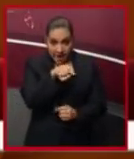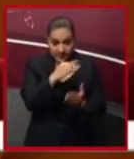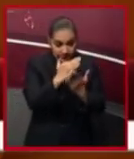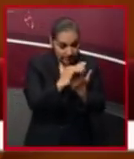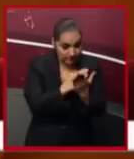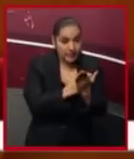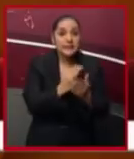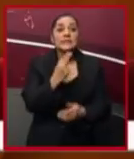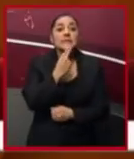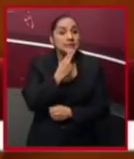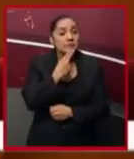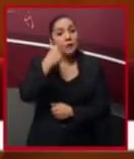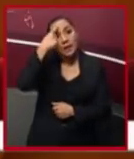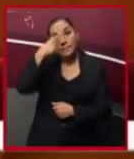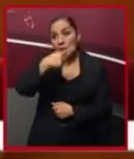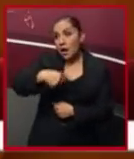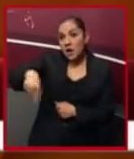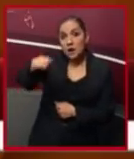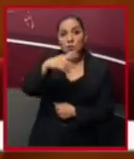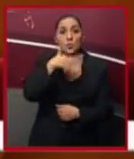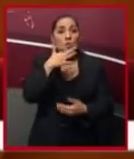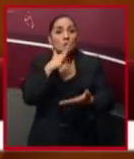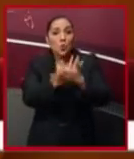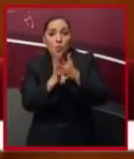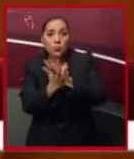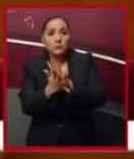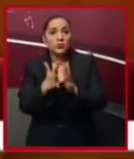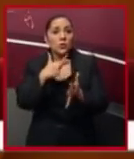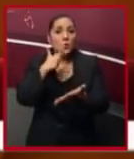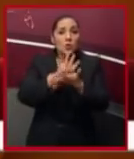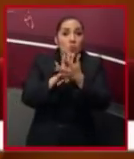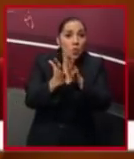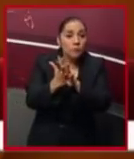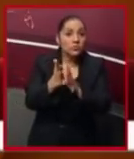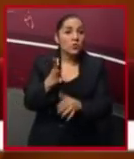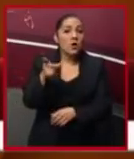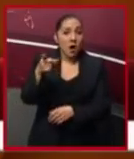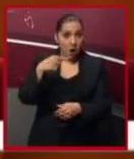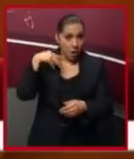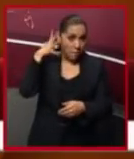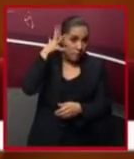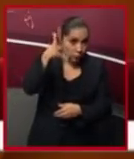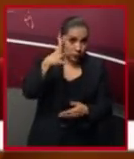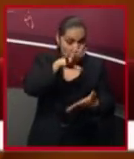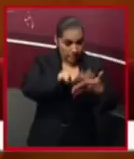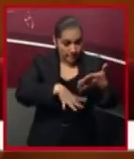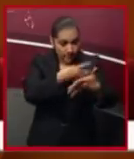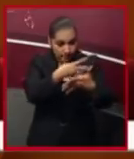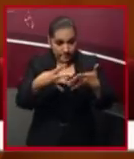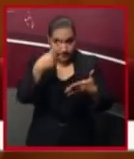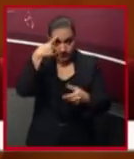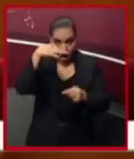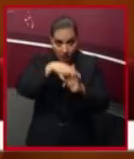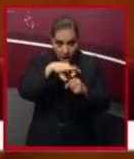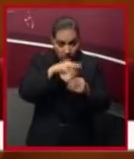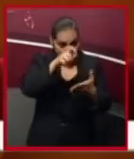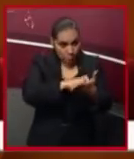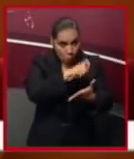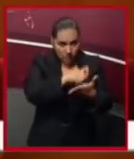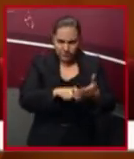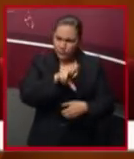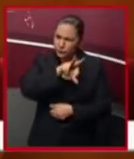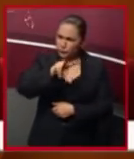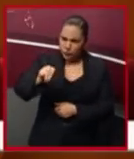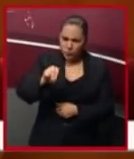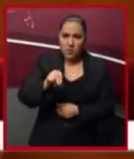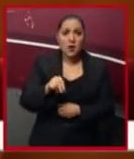lugar, no vuelvan a estar en una boleta. En segundo lugar, no puedan acceder a ningún cargo por